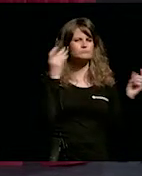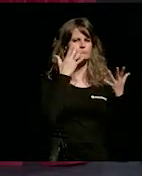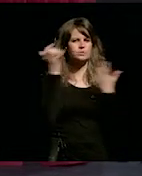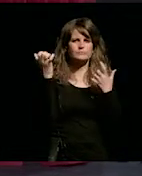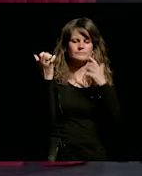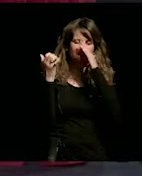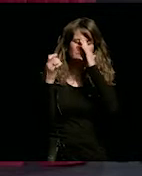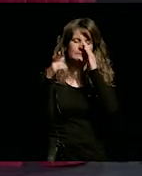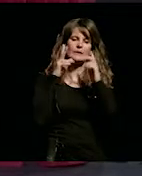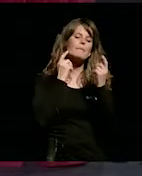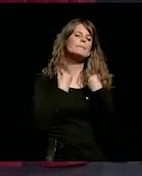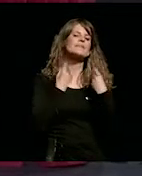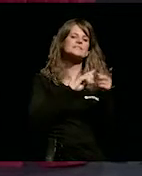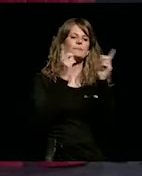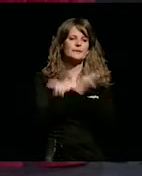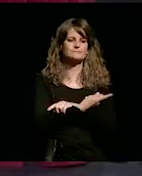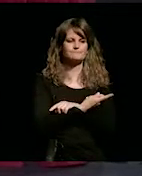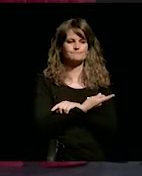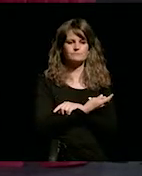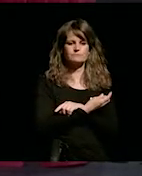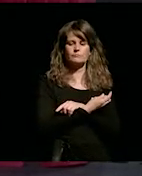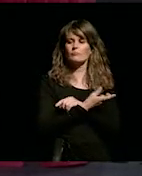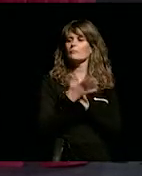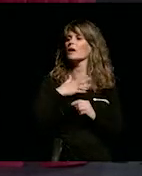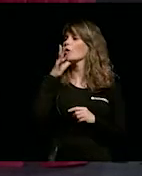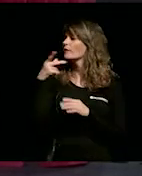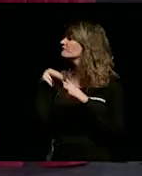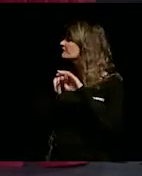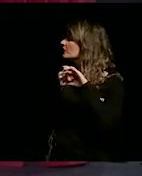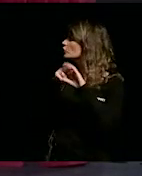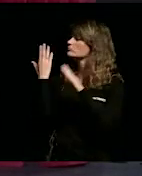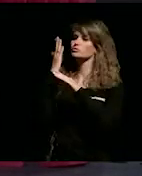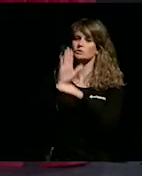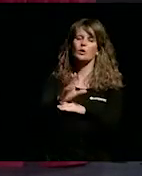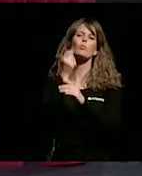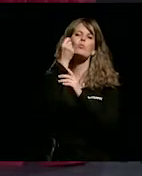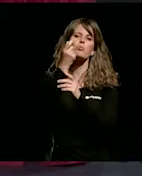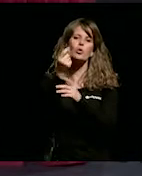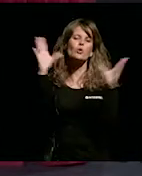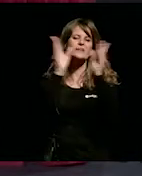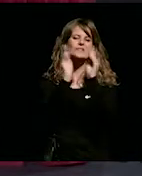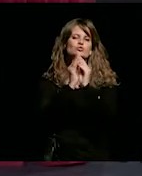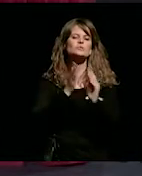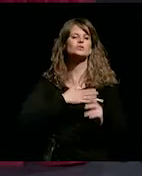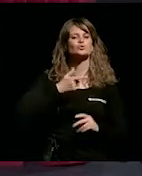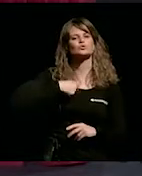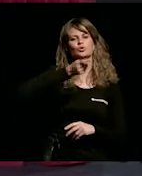cambiar las vidas. Os voy a mostrar un vídeo que muestra un poco el resumen de